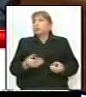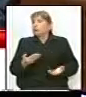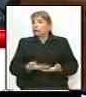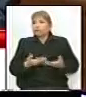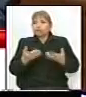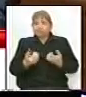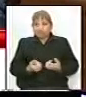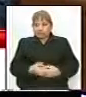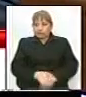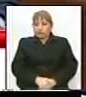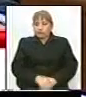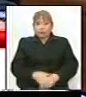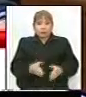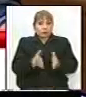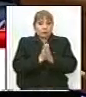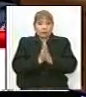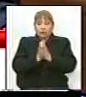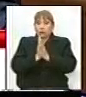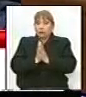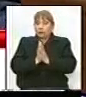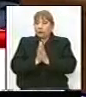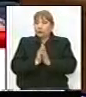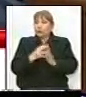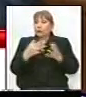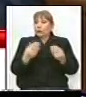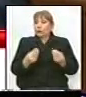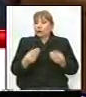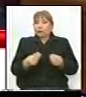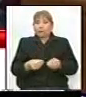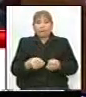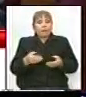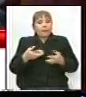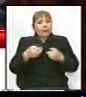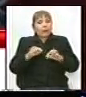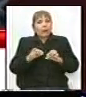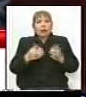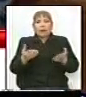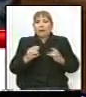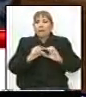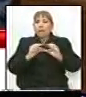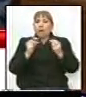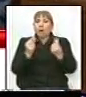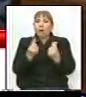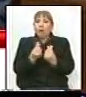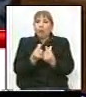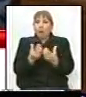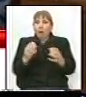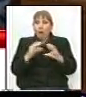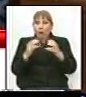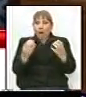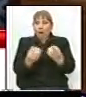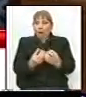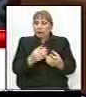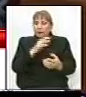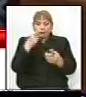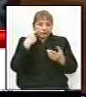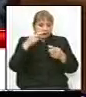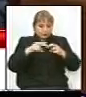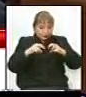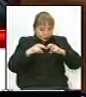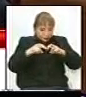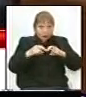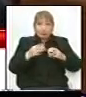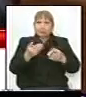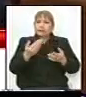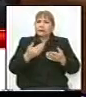que al pedido de muchos congresistas una pedido de facultades al Pleno del Congreso para poder investigar, pues eso no puede quedar, porque